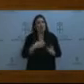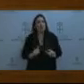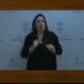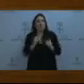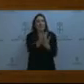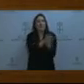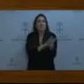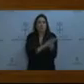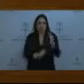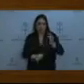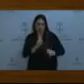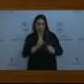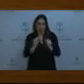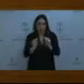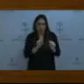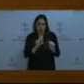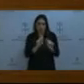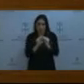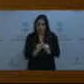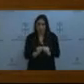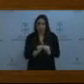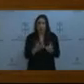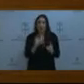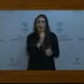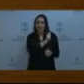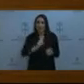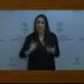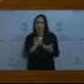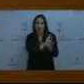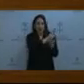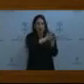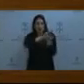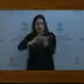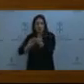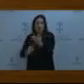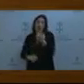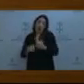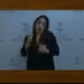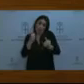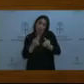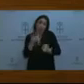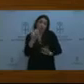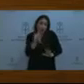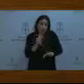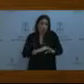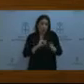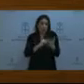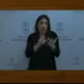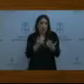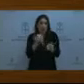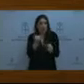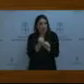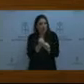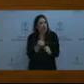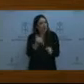jurídico que sirva como una compilación de todas aquellas sentencias que hay, alguna, y es cierto, favorable a planes de empleo, pero muchas